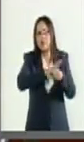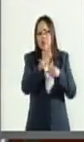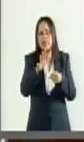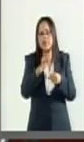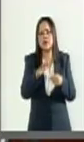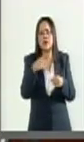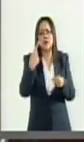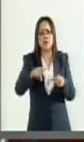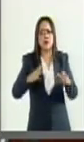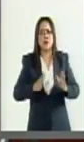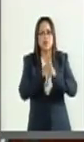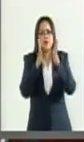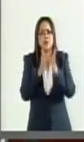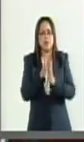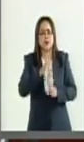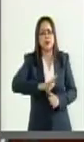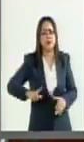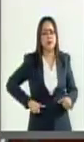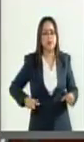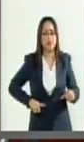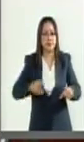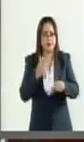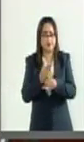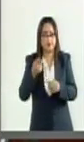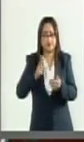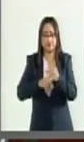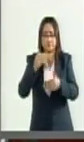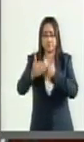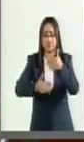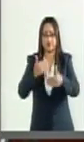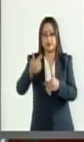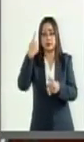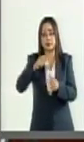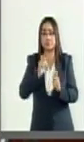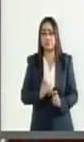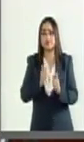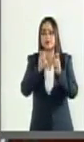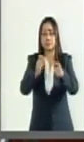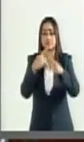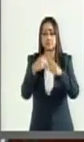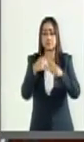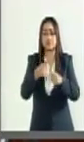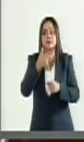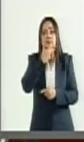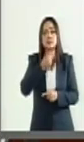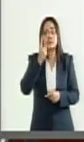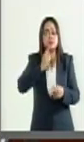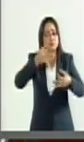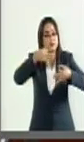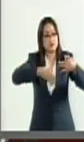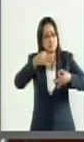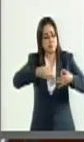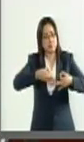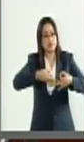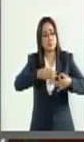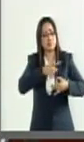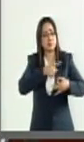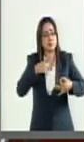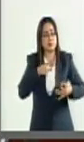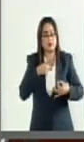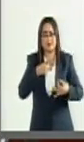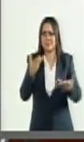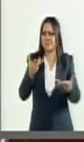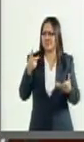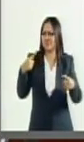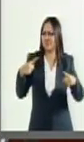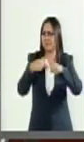la participación de los gobernadores en los procesos de designación de las y los jueces necesariamente atenta